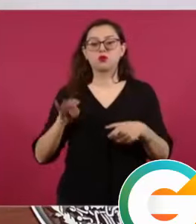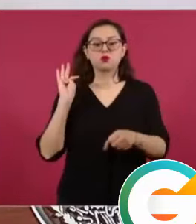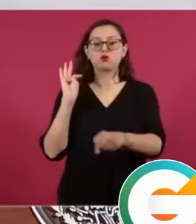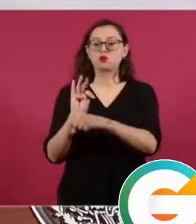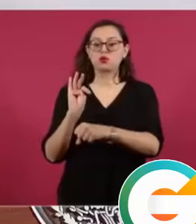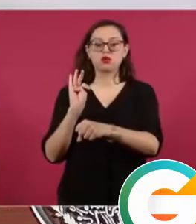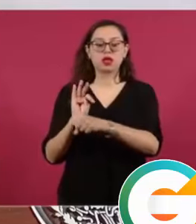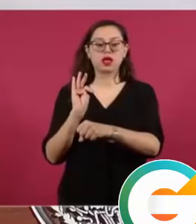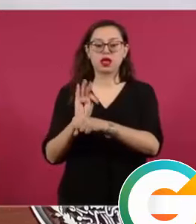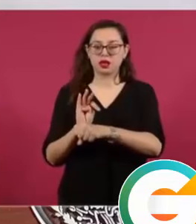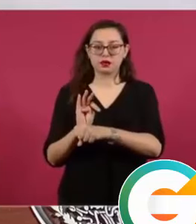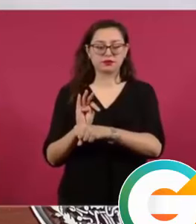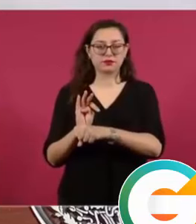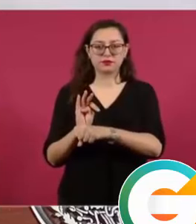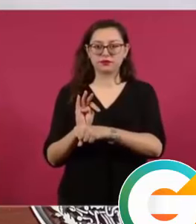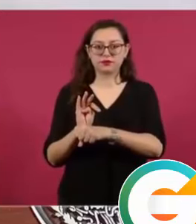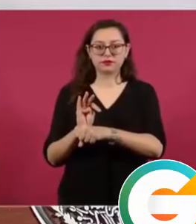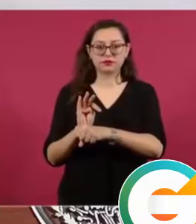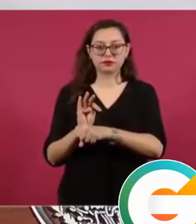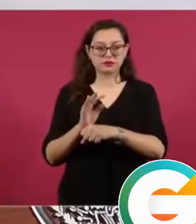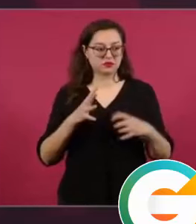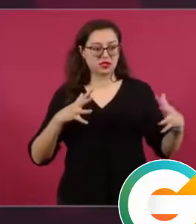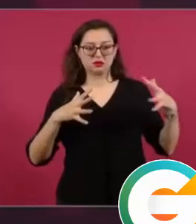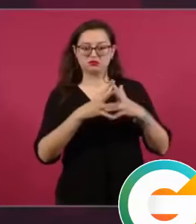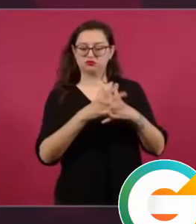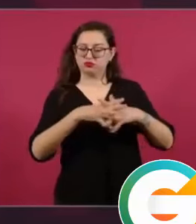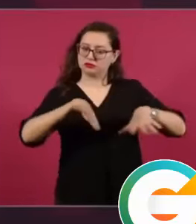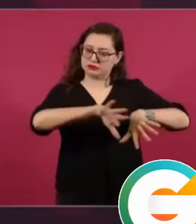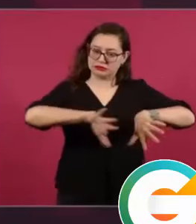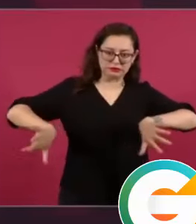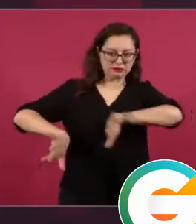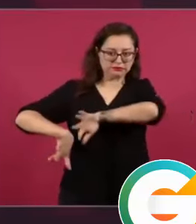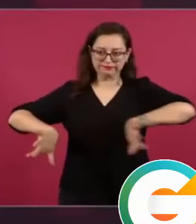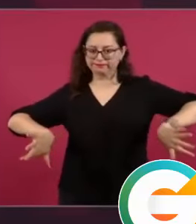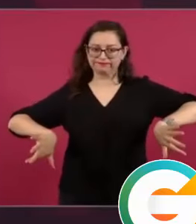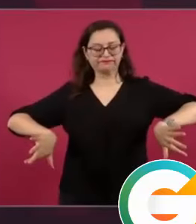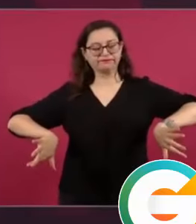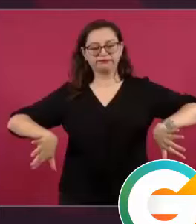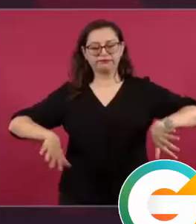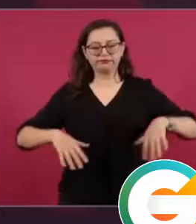población y evitar los enfrentamientos.